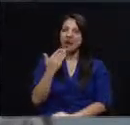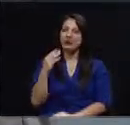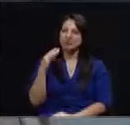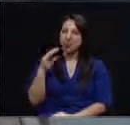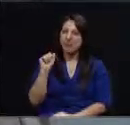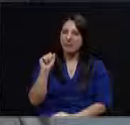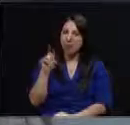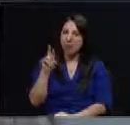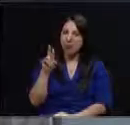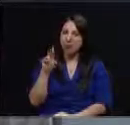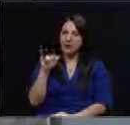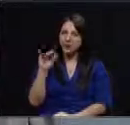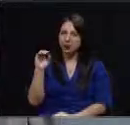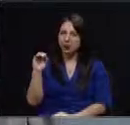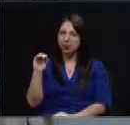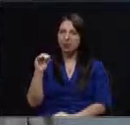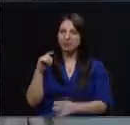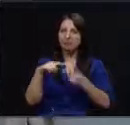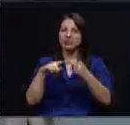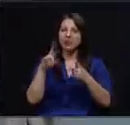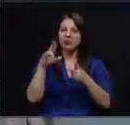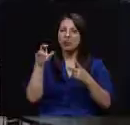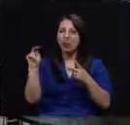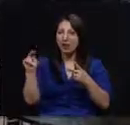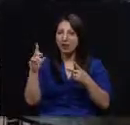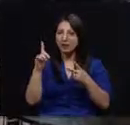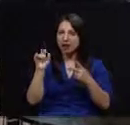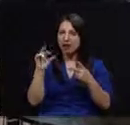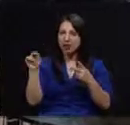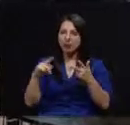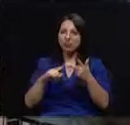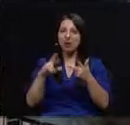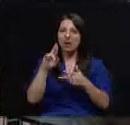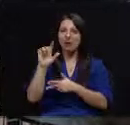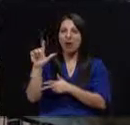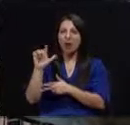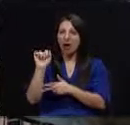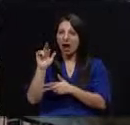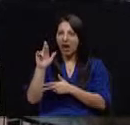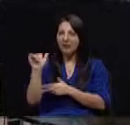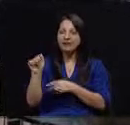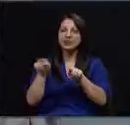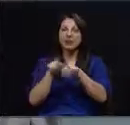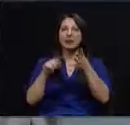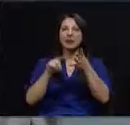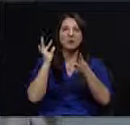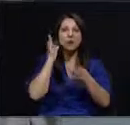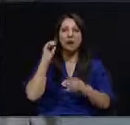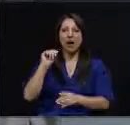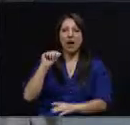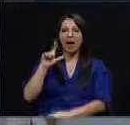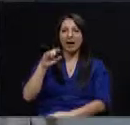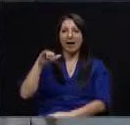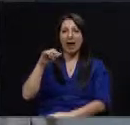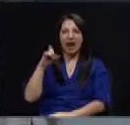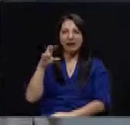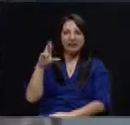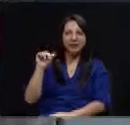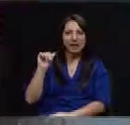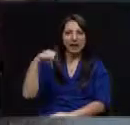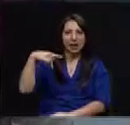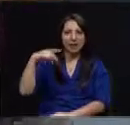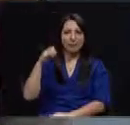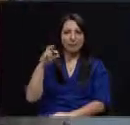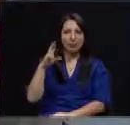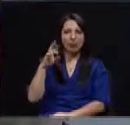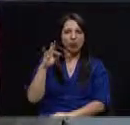don Mauricio Ortiz, don Rubén Darío Arena, don Raúl Arias y a Alejandra Portillo también por